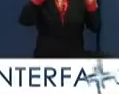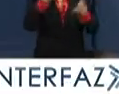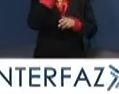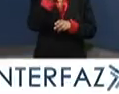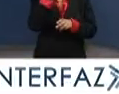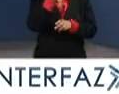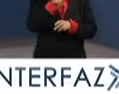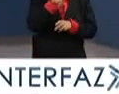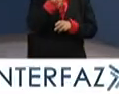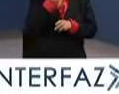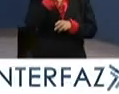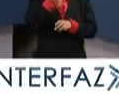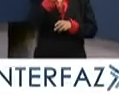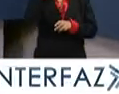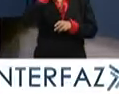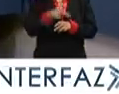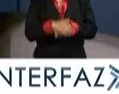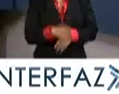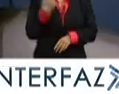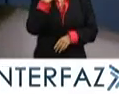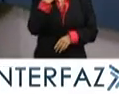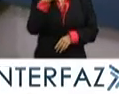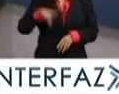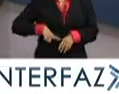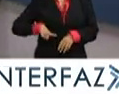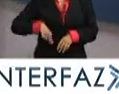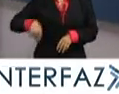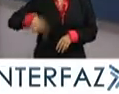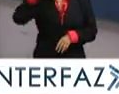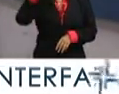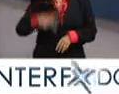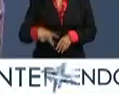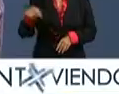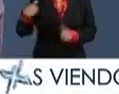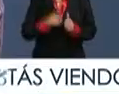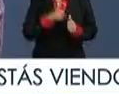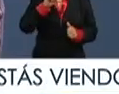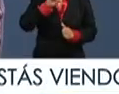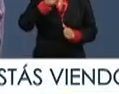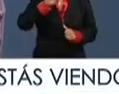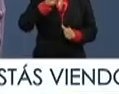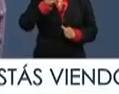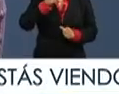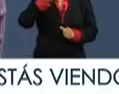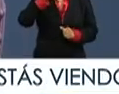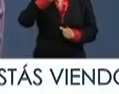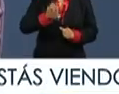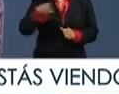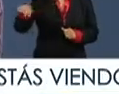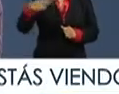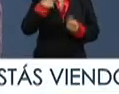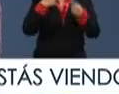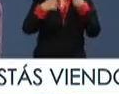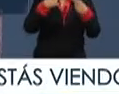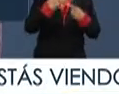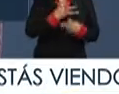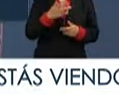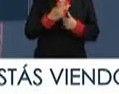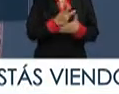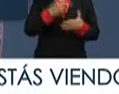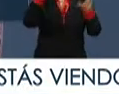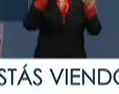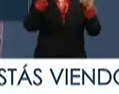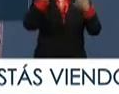México. Explícanos un poco de qué se trata. Así es, fíjate que el gobierno de México, a través de la Secretaría de Relaciones Exteriores, tiene un programa que se